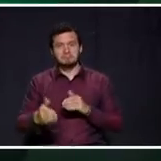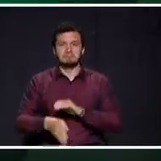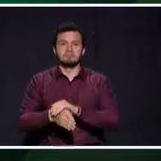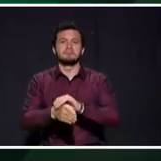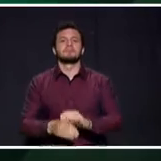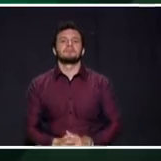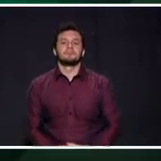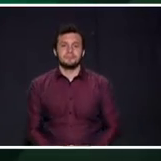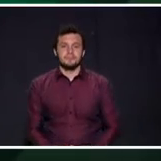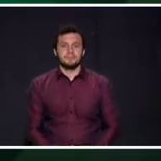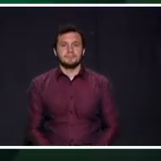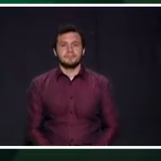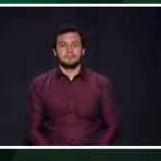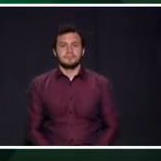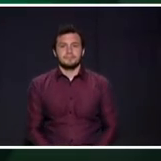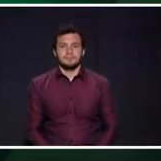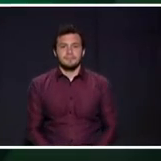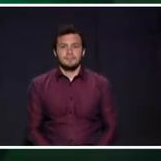i